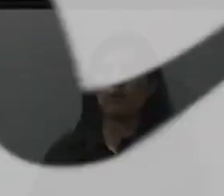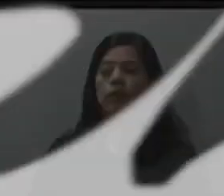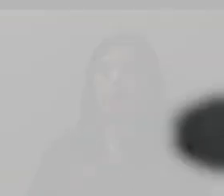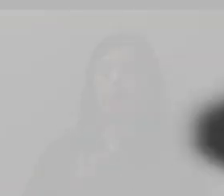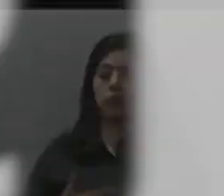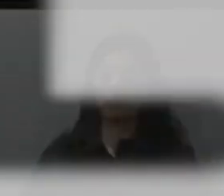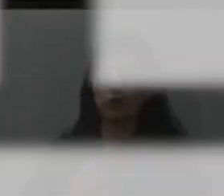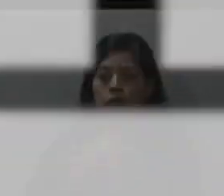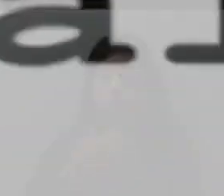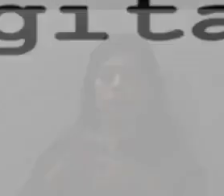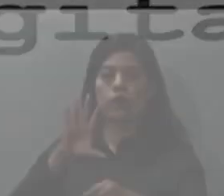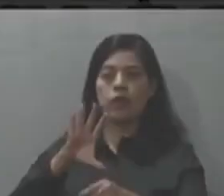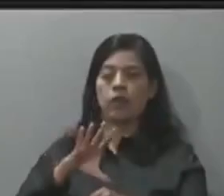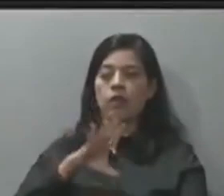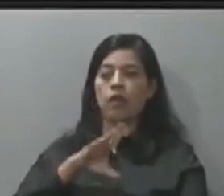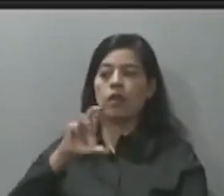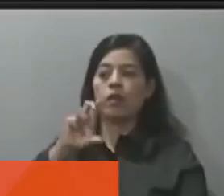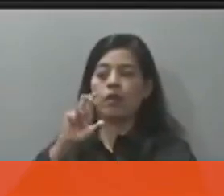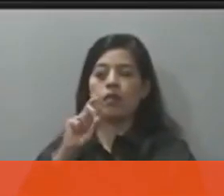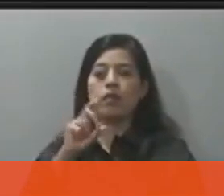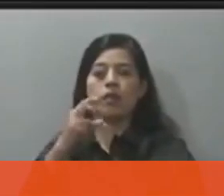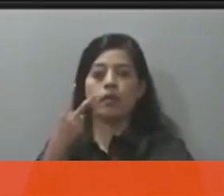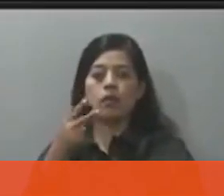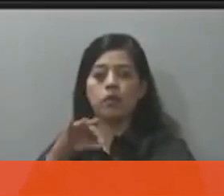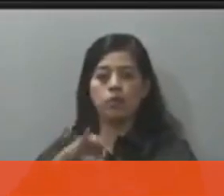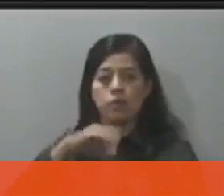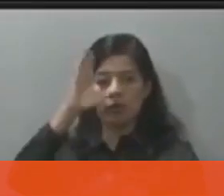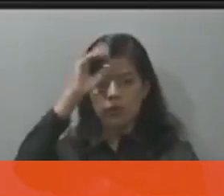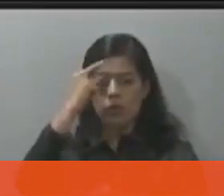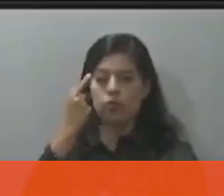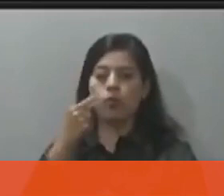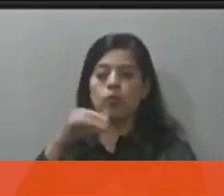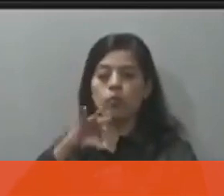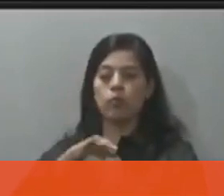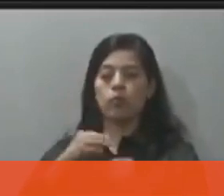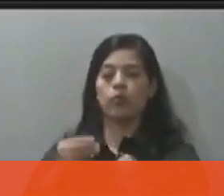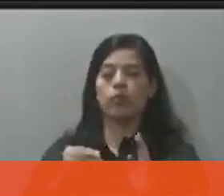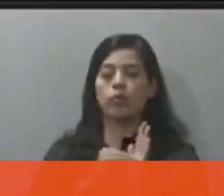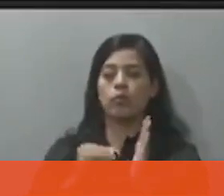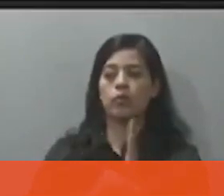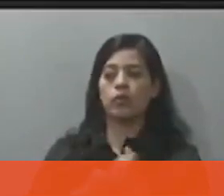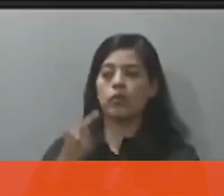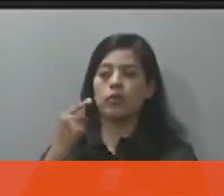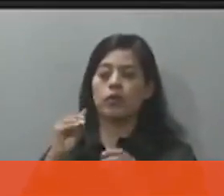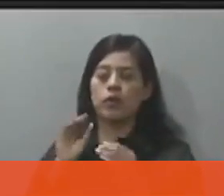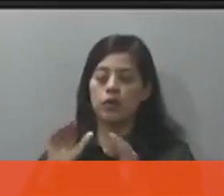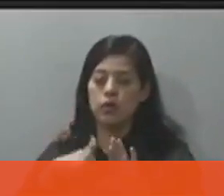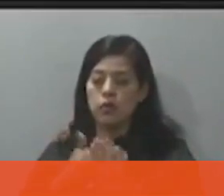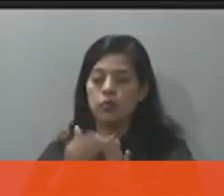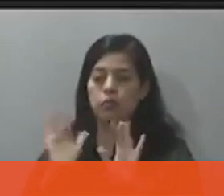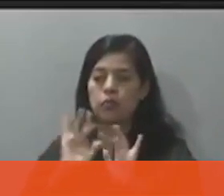Le informo, presidente, que tenemos 32 votos a favor, 1 en abstención y 0 en contra.